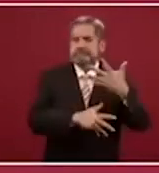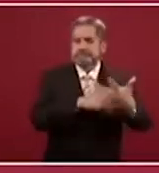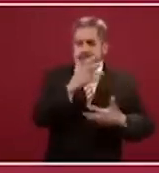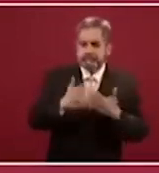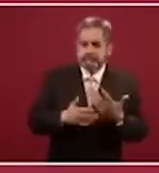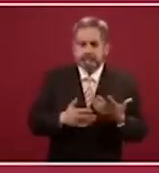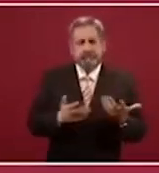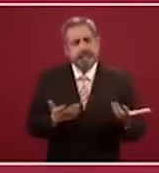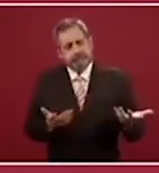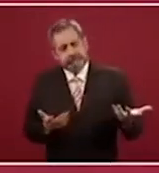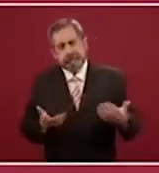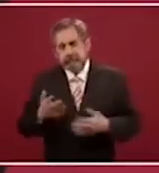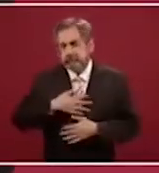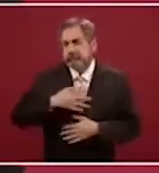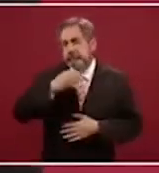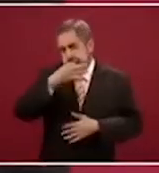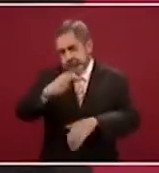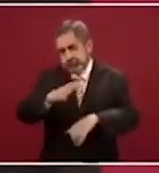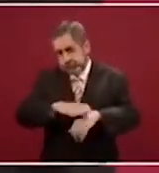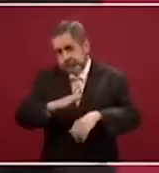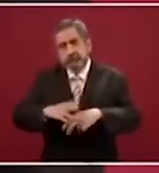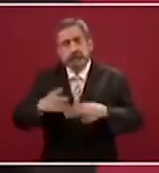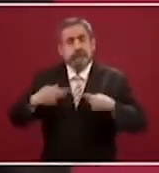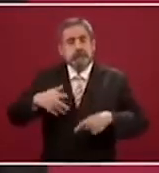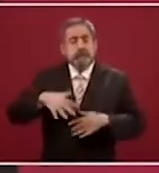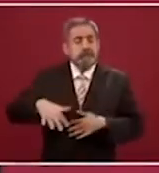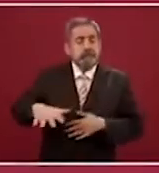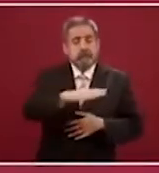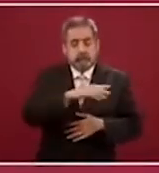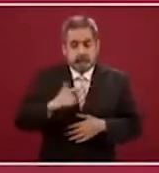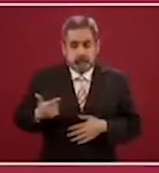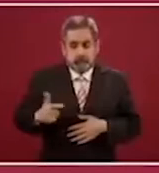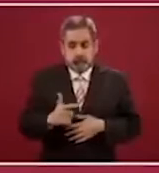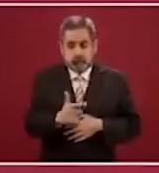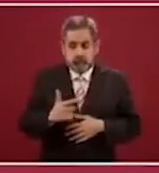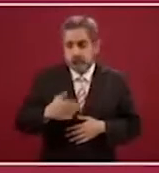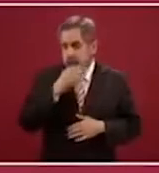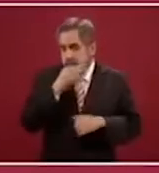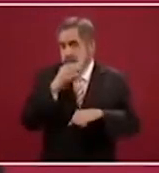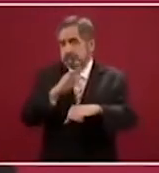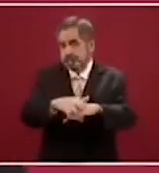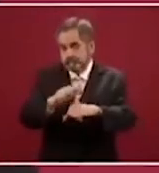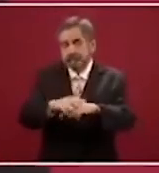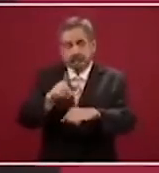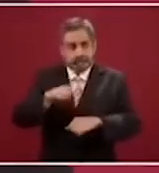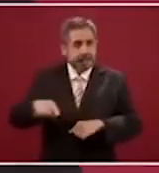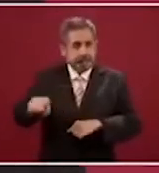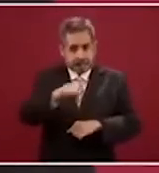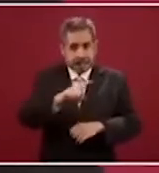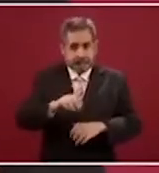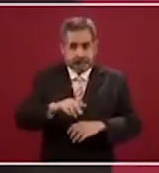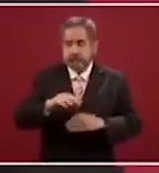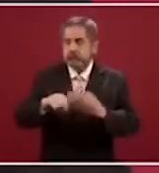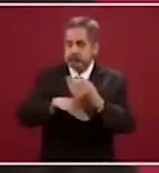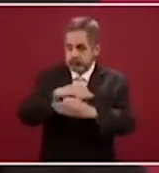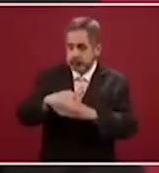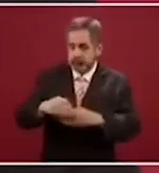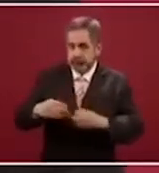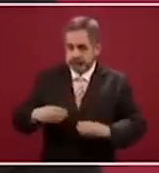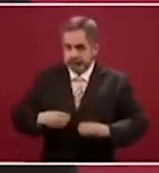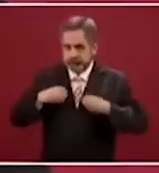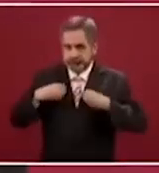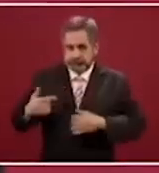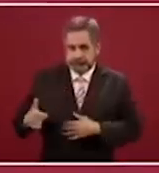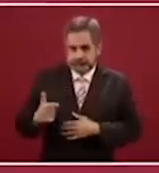gente de Guanajuato? Que es también muy importante, a todos, que